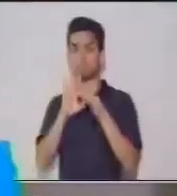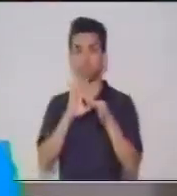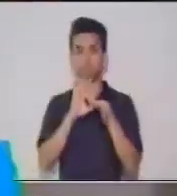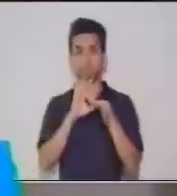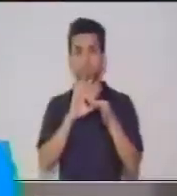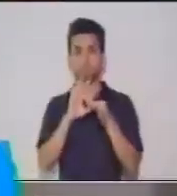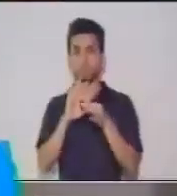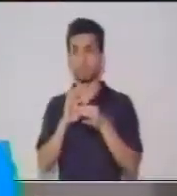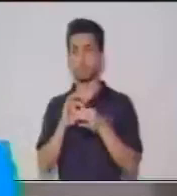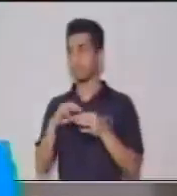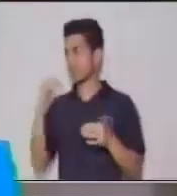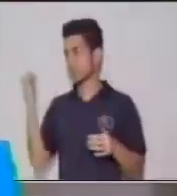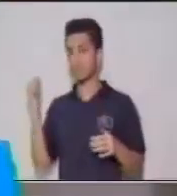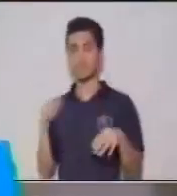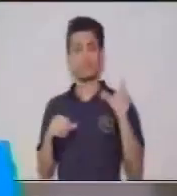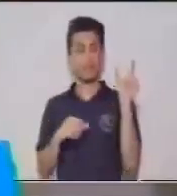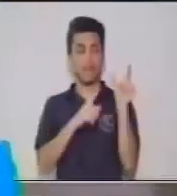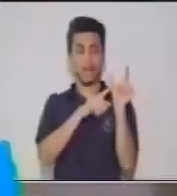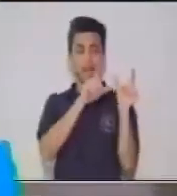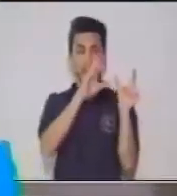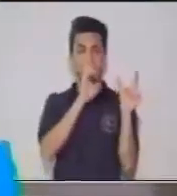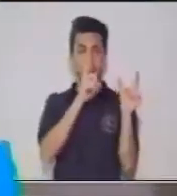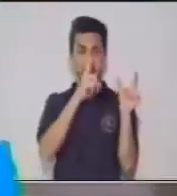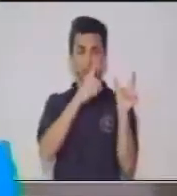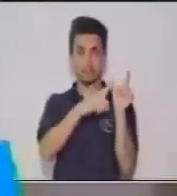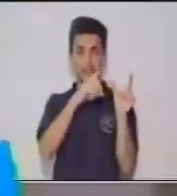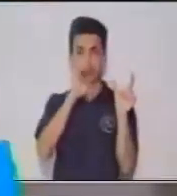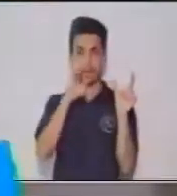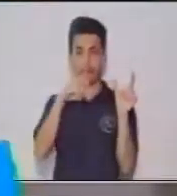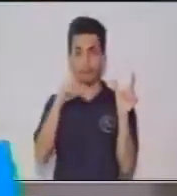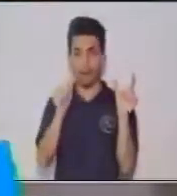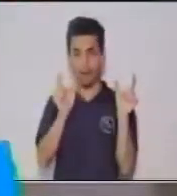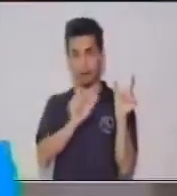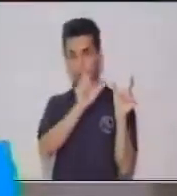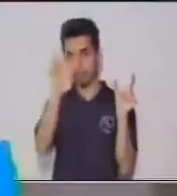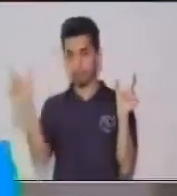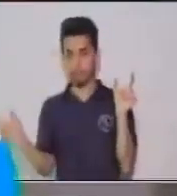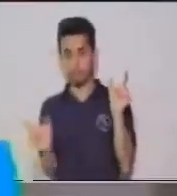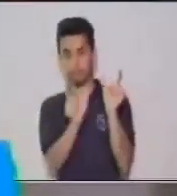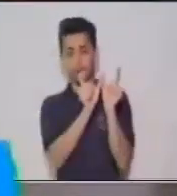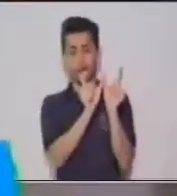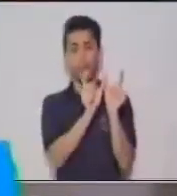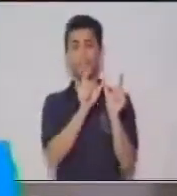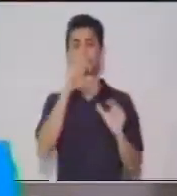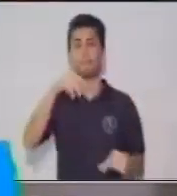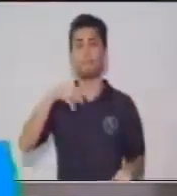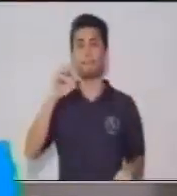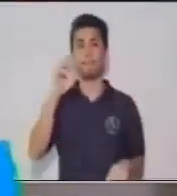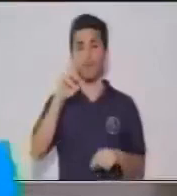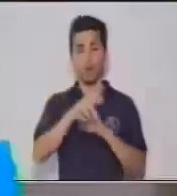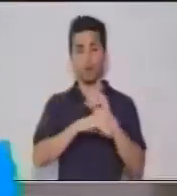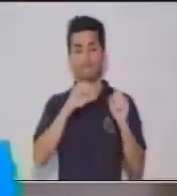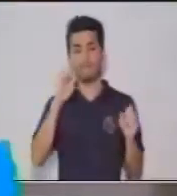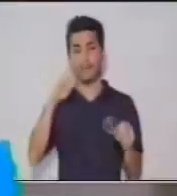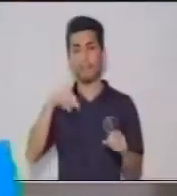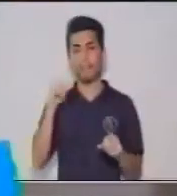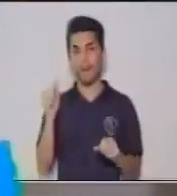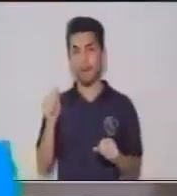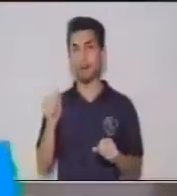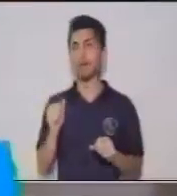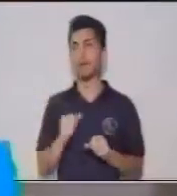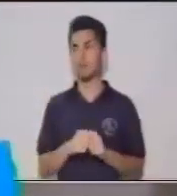el lexema, que es la raíz, esto quiere decir que acá nosotros en el